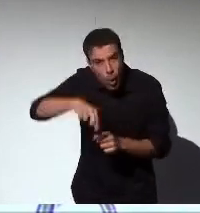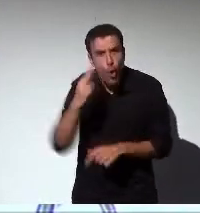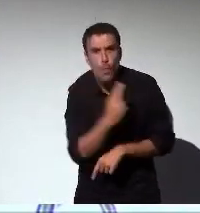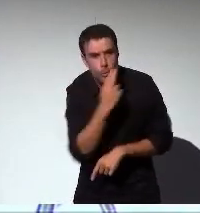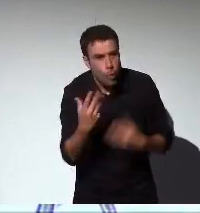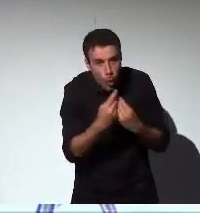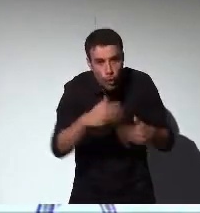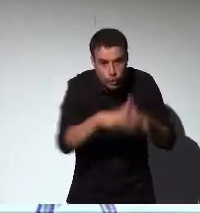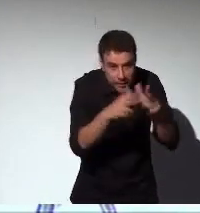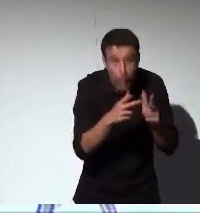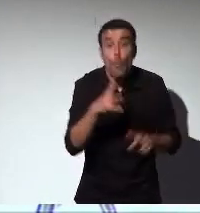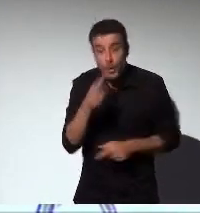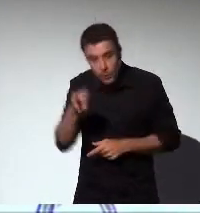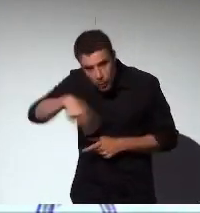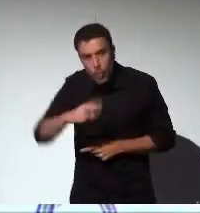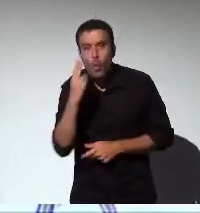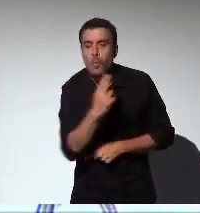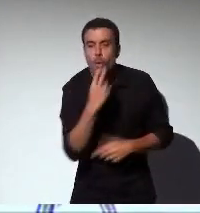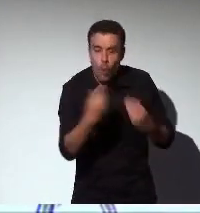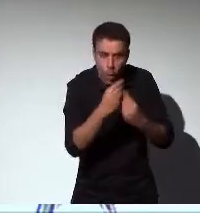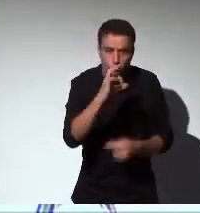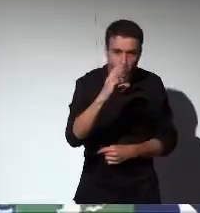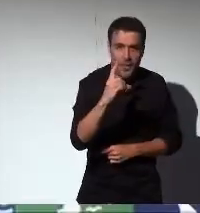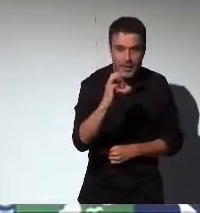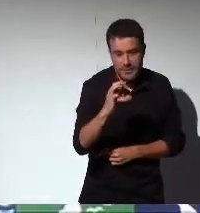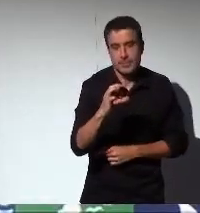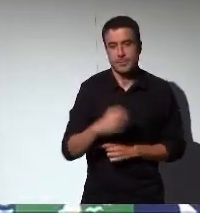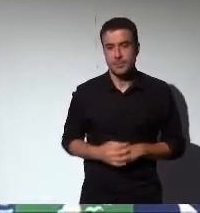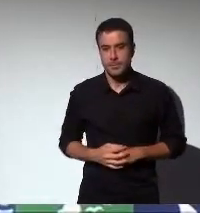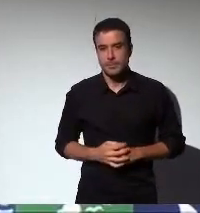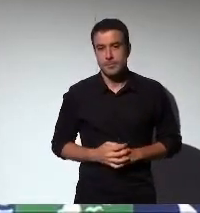por tanto, también con los ODS. Muchísimas gracias. Gracias.